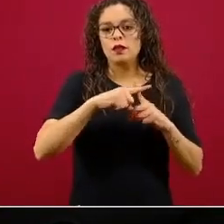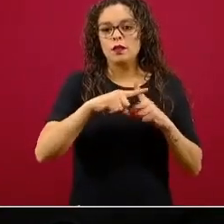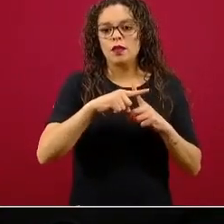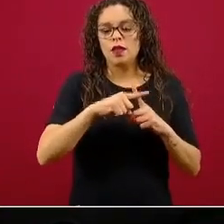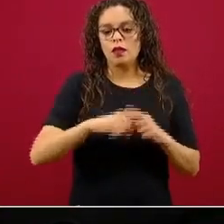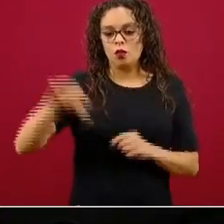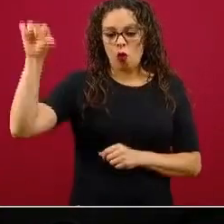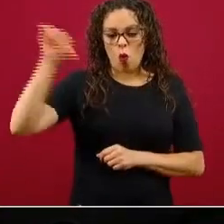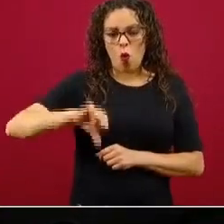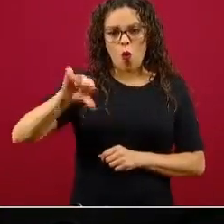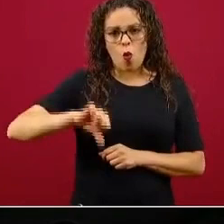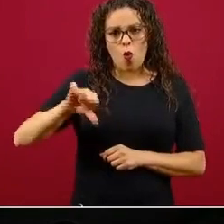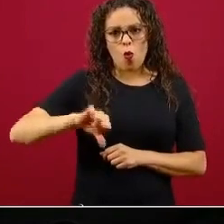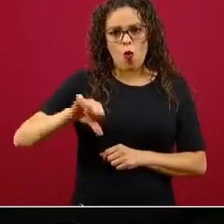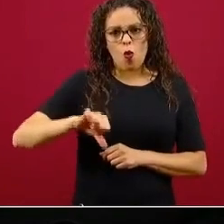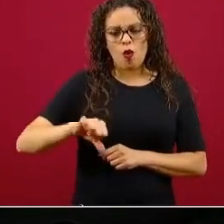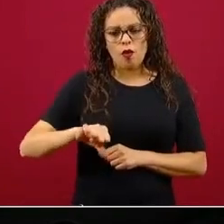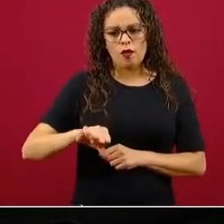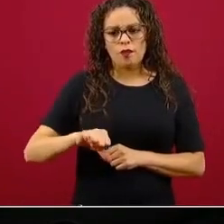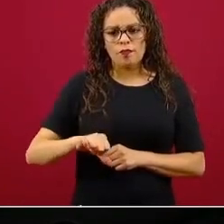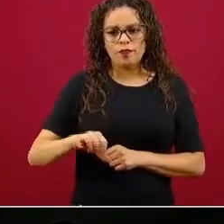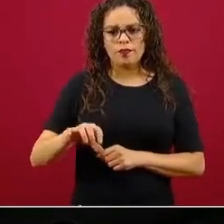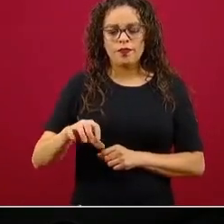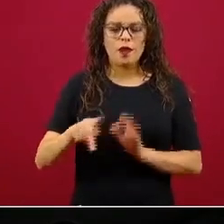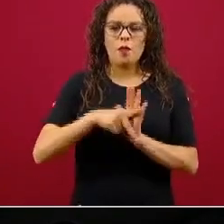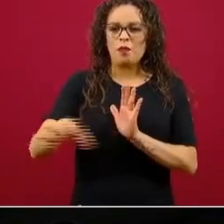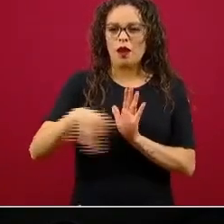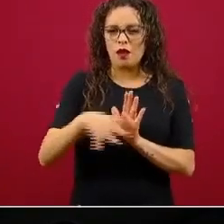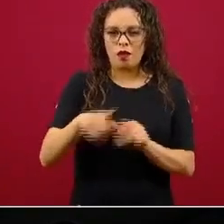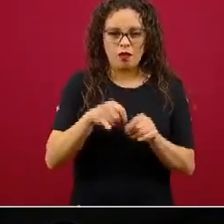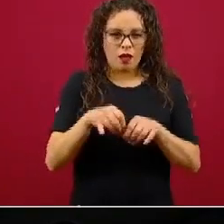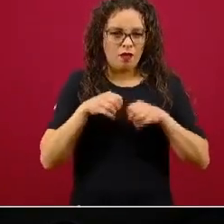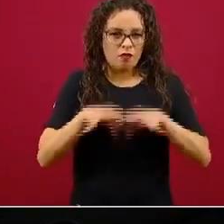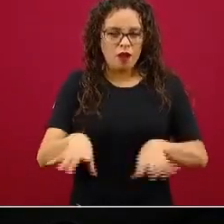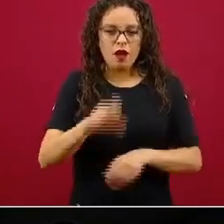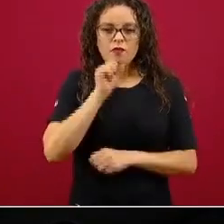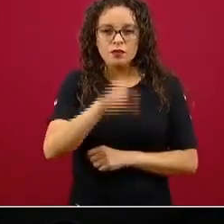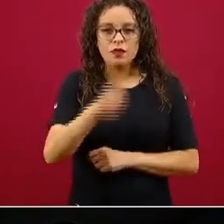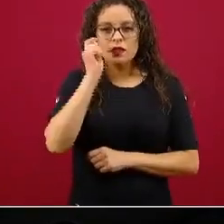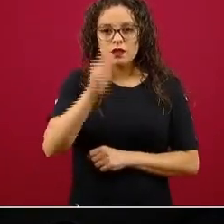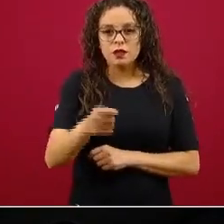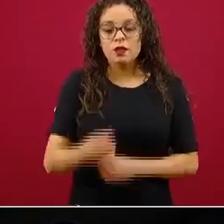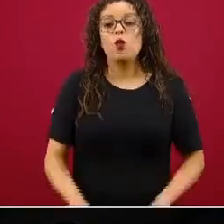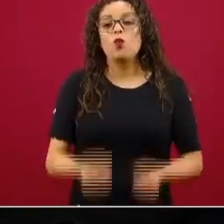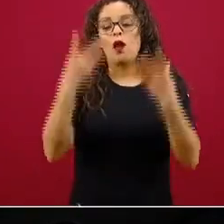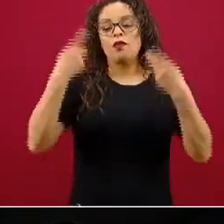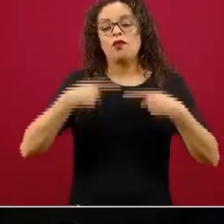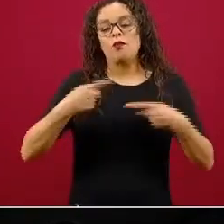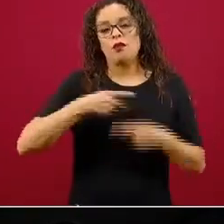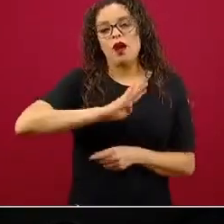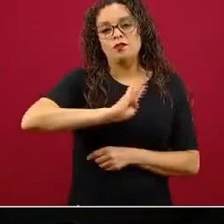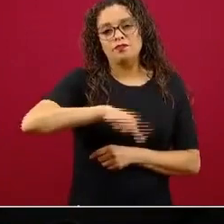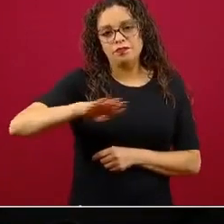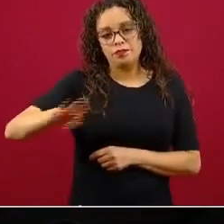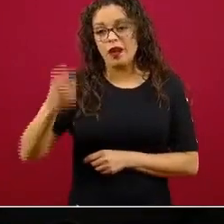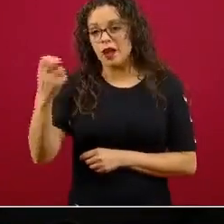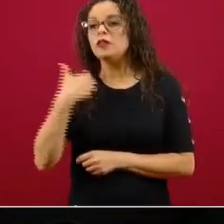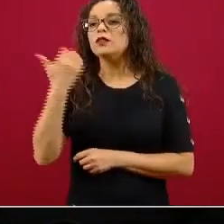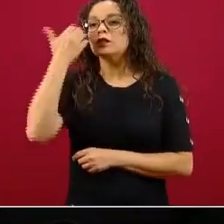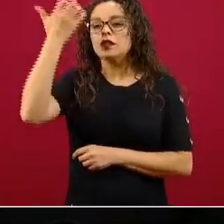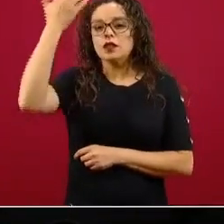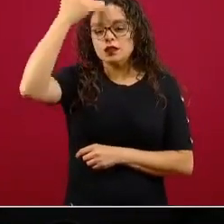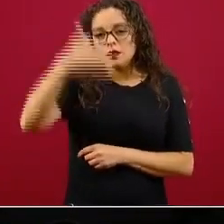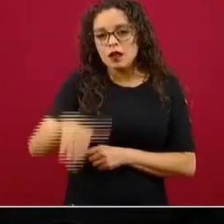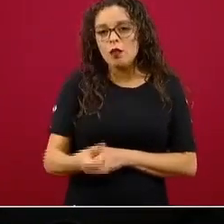otra información periodística también hablando de la cantidad de muertos y eso, entonces quería saber más o menos qué